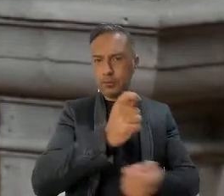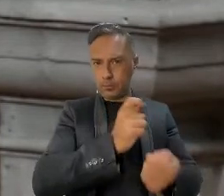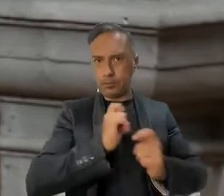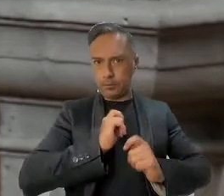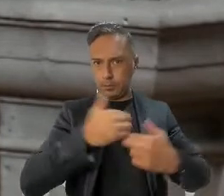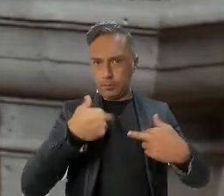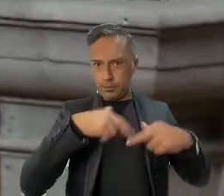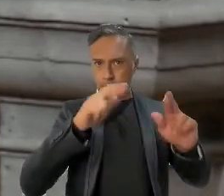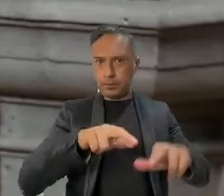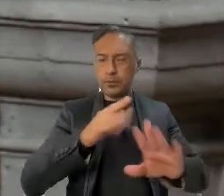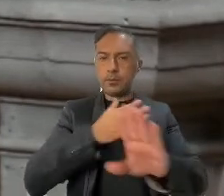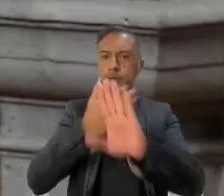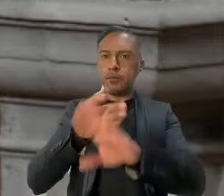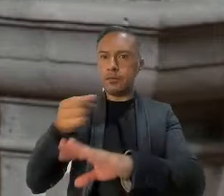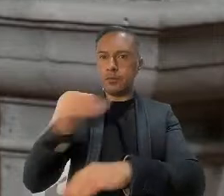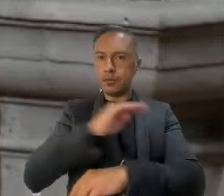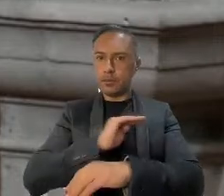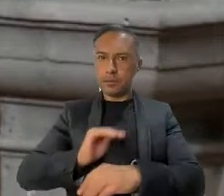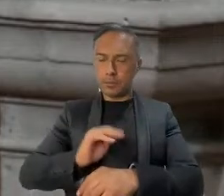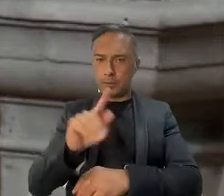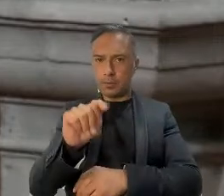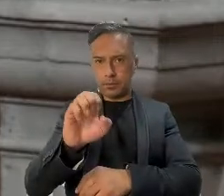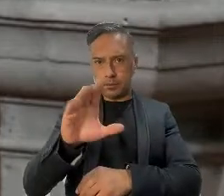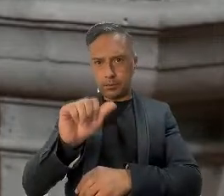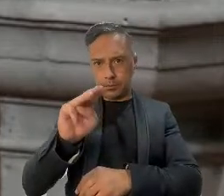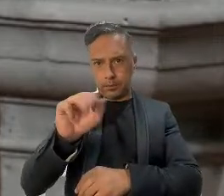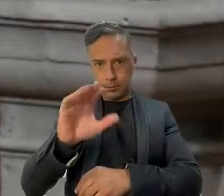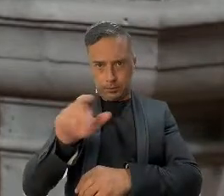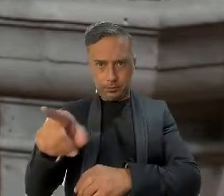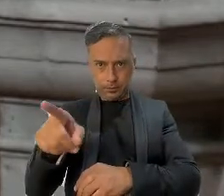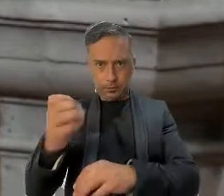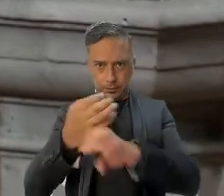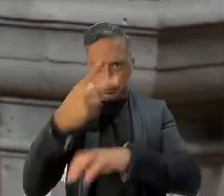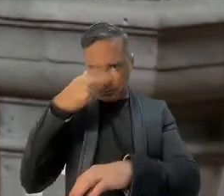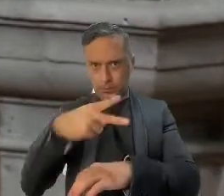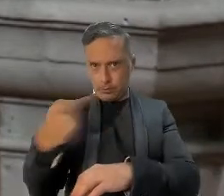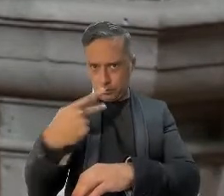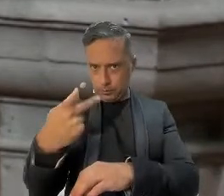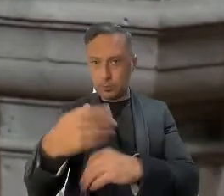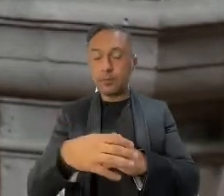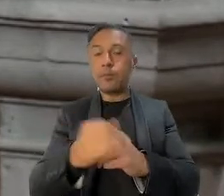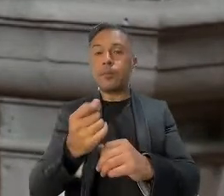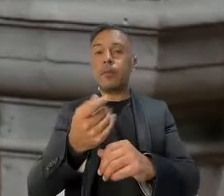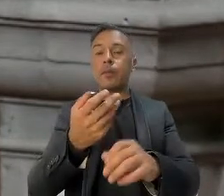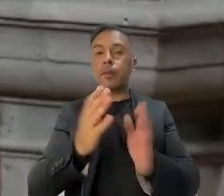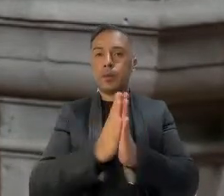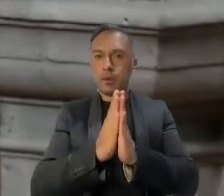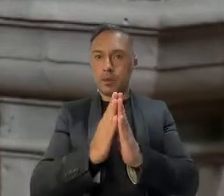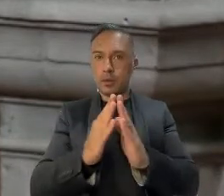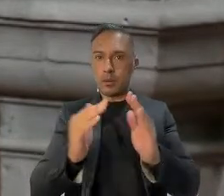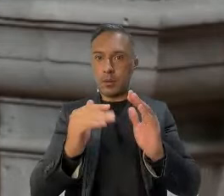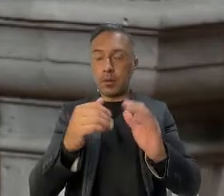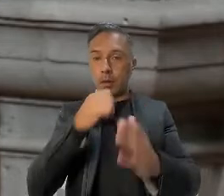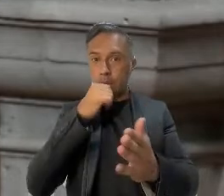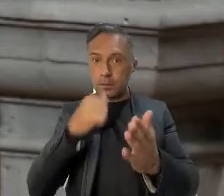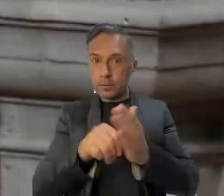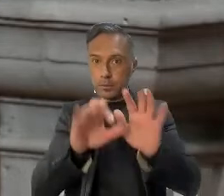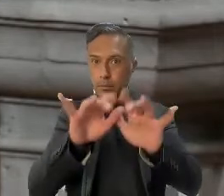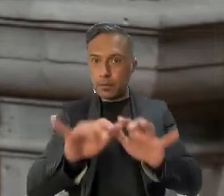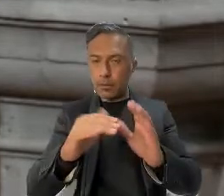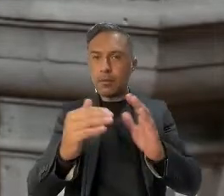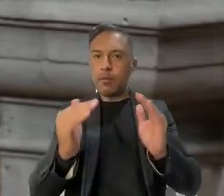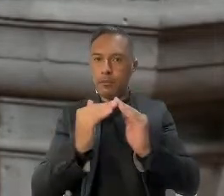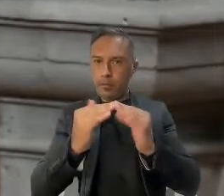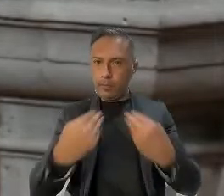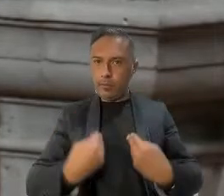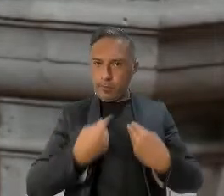del municipio de Tecámac, Estado de México. Segundo, tenernos por autorizados el domicilio para oír y recibir notificaciones, así como